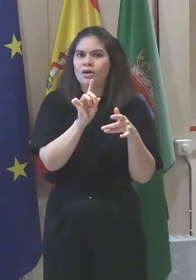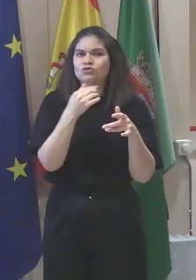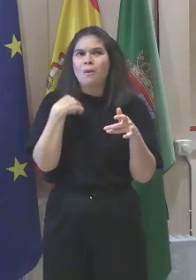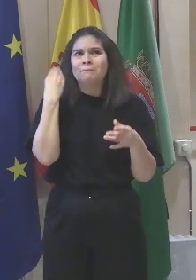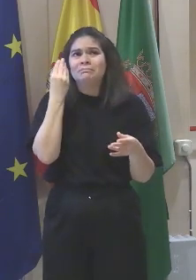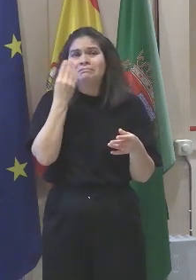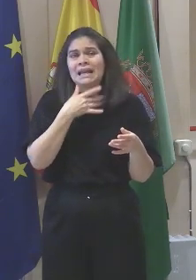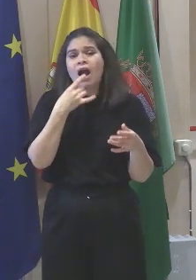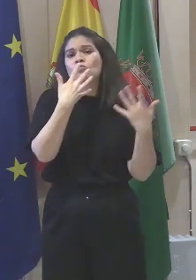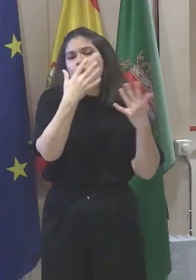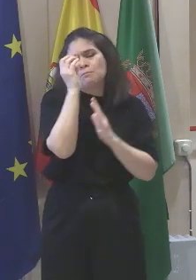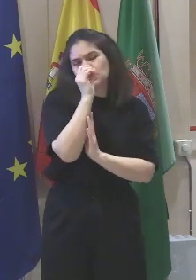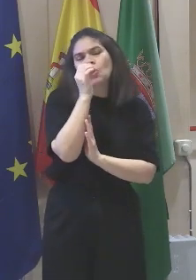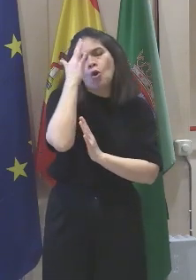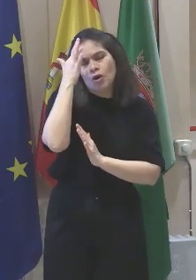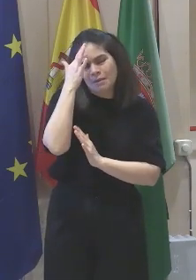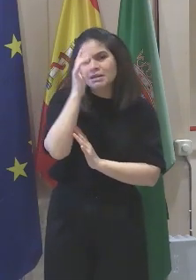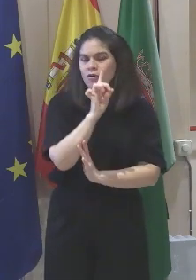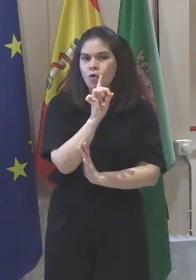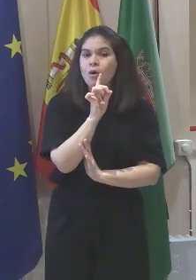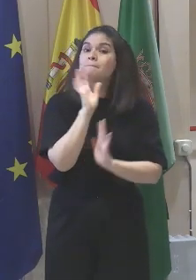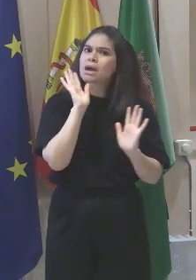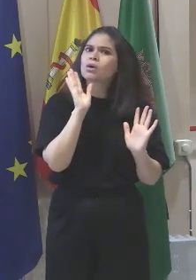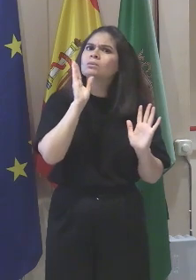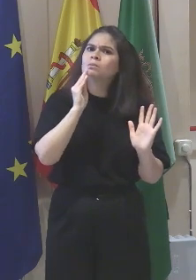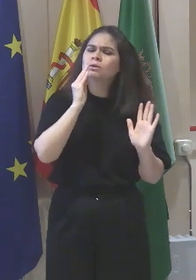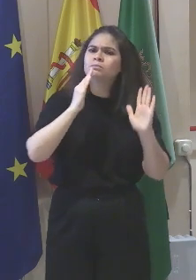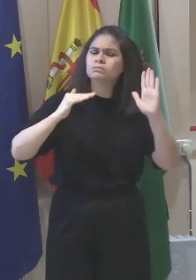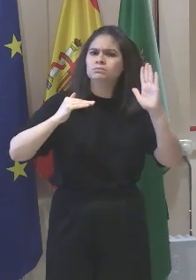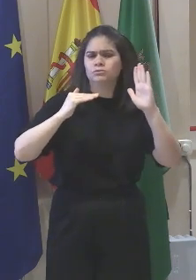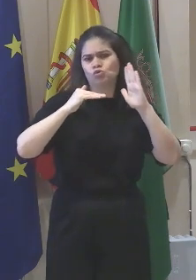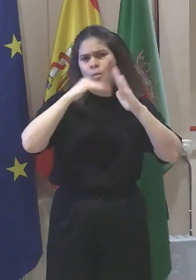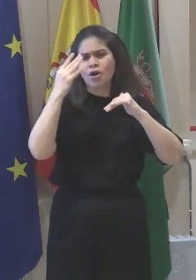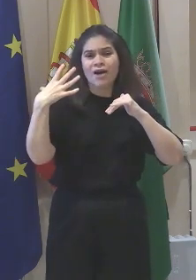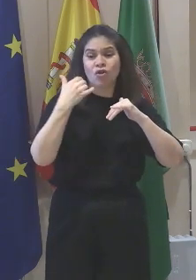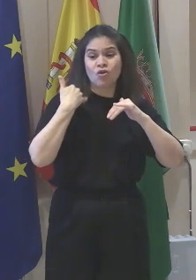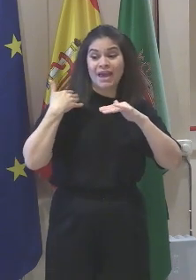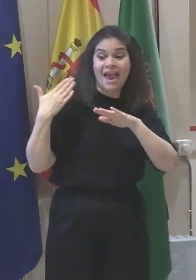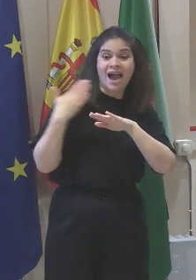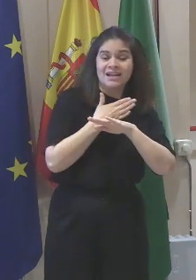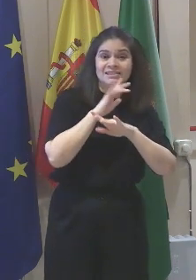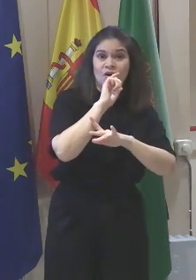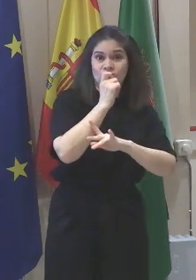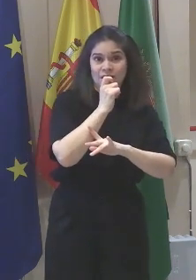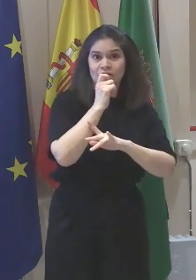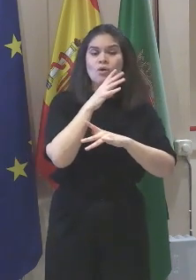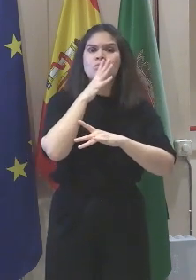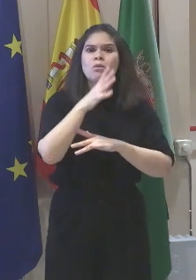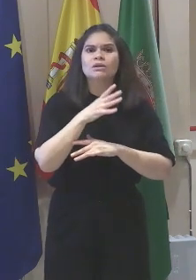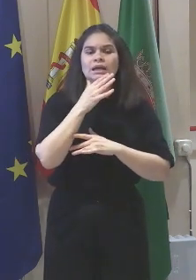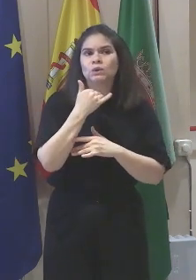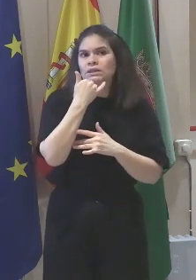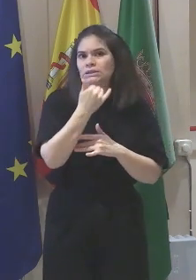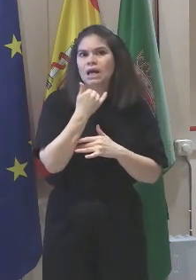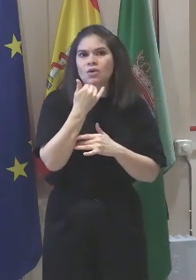10%, lógicamente, aún así es muy superior a todo lo que se ha conseguido antes y, por tanto, es algo